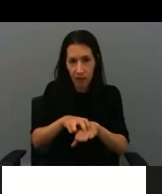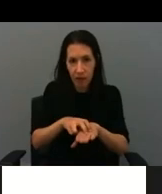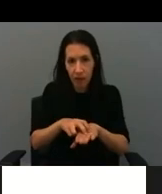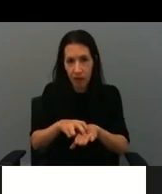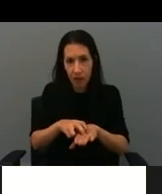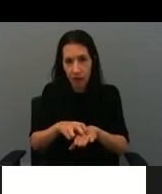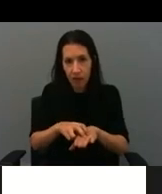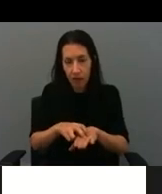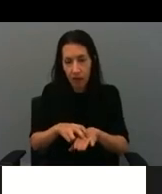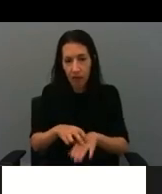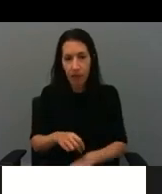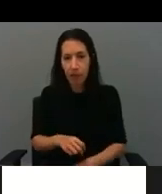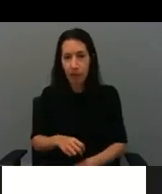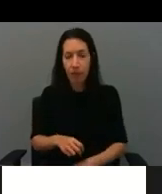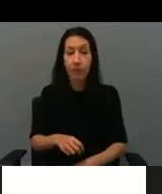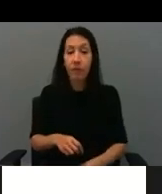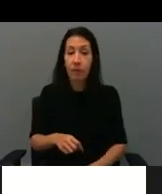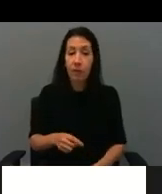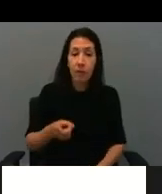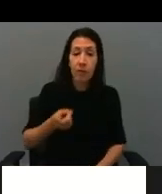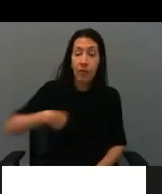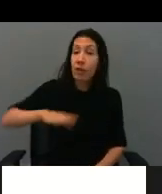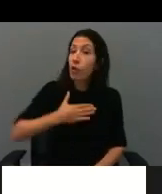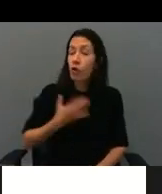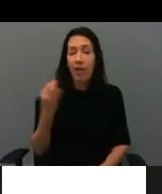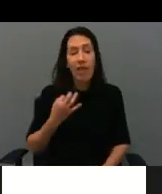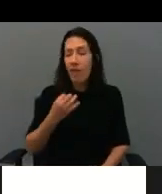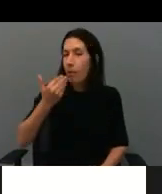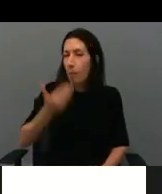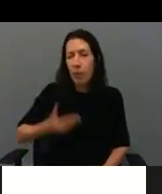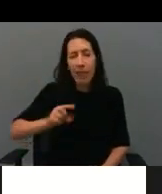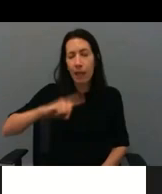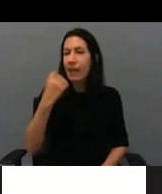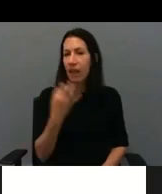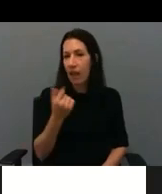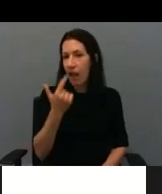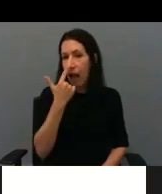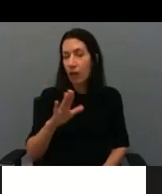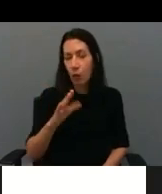queríamos transmitir, sobre todo una actitud positiva.